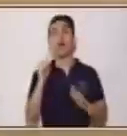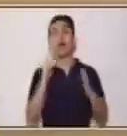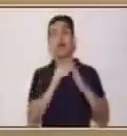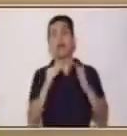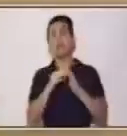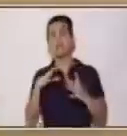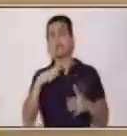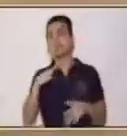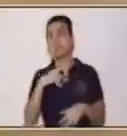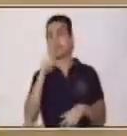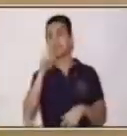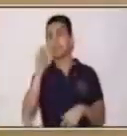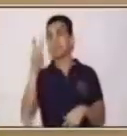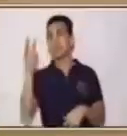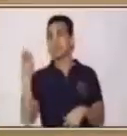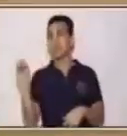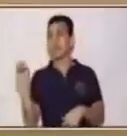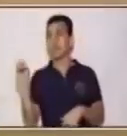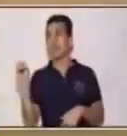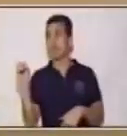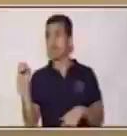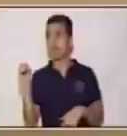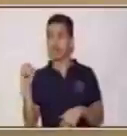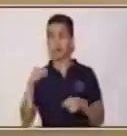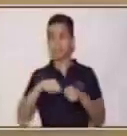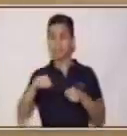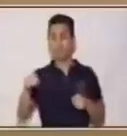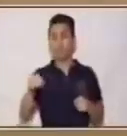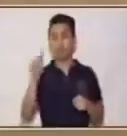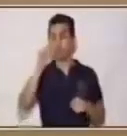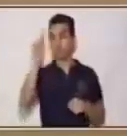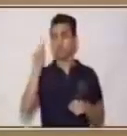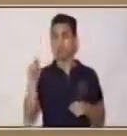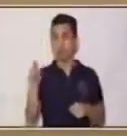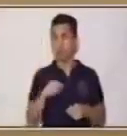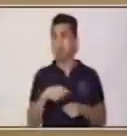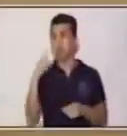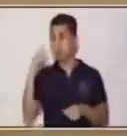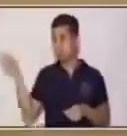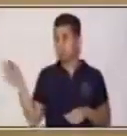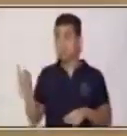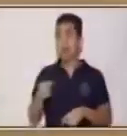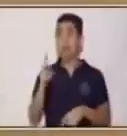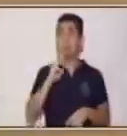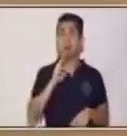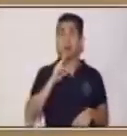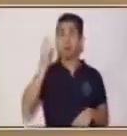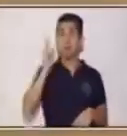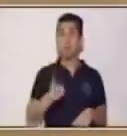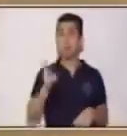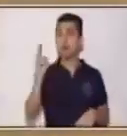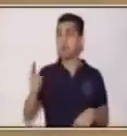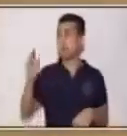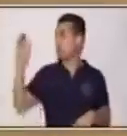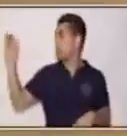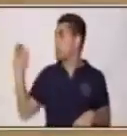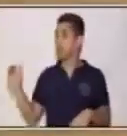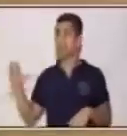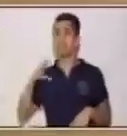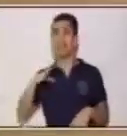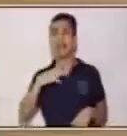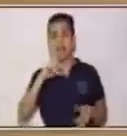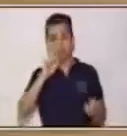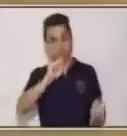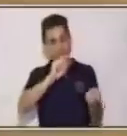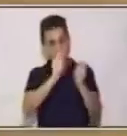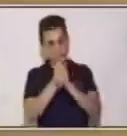cuadrados. Si escuchaste, estamos repitiendo un verbo. ¿Qué palabra podemos utilizar en lugar del verbo